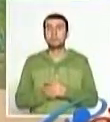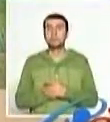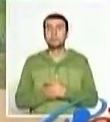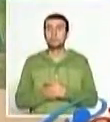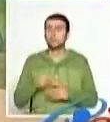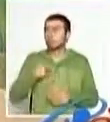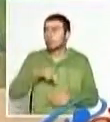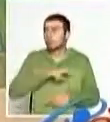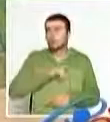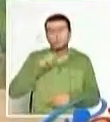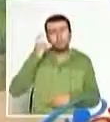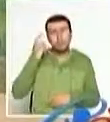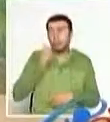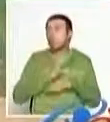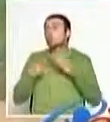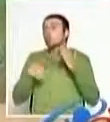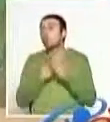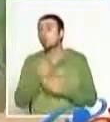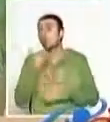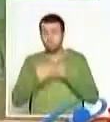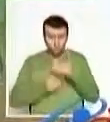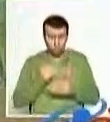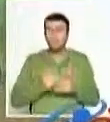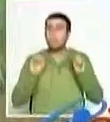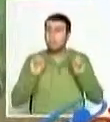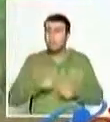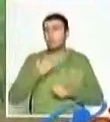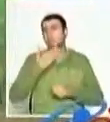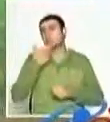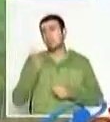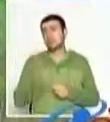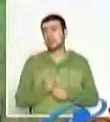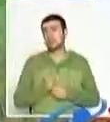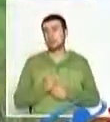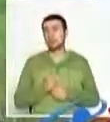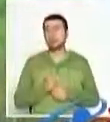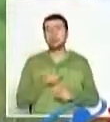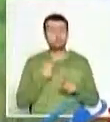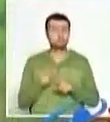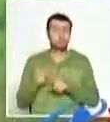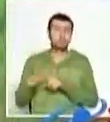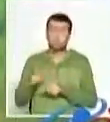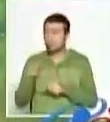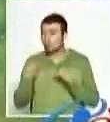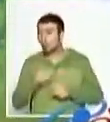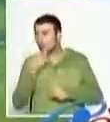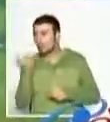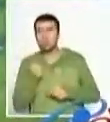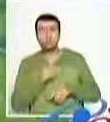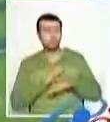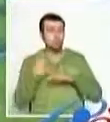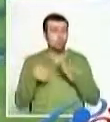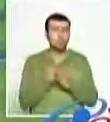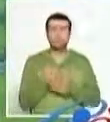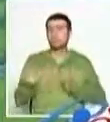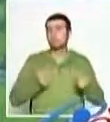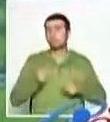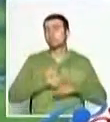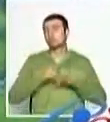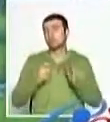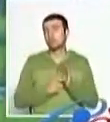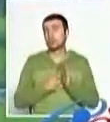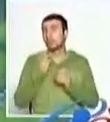creemos que todo proceso puede ser mejorado, todo proceso de salud enfermedad puede ser mejorado. No